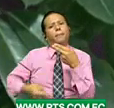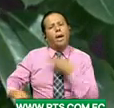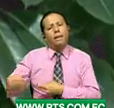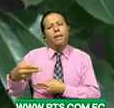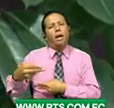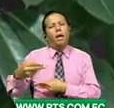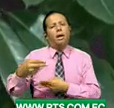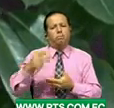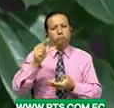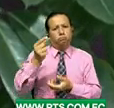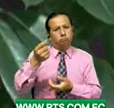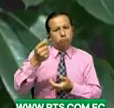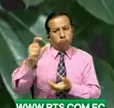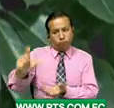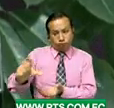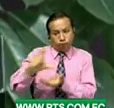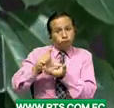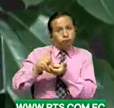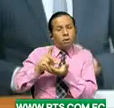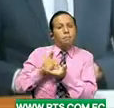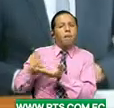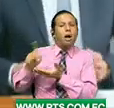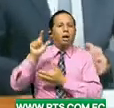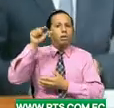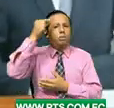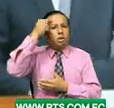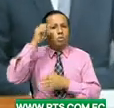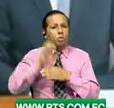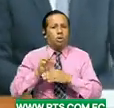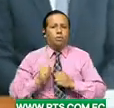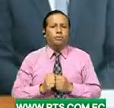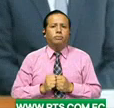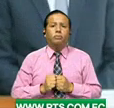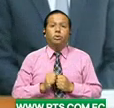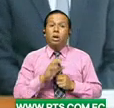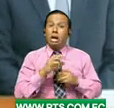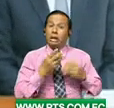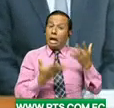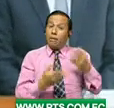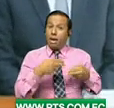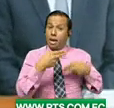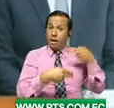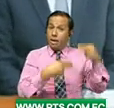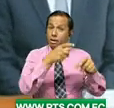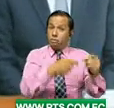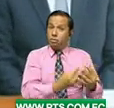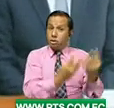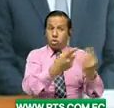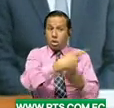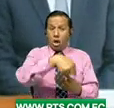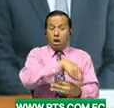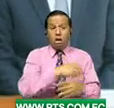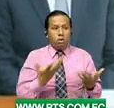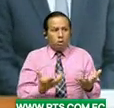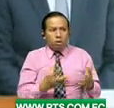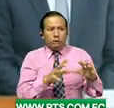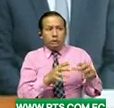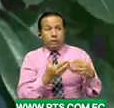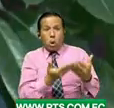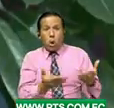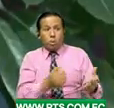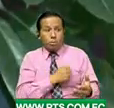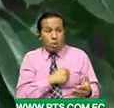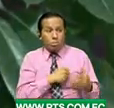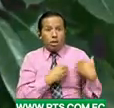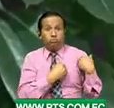el Estado se resarza. Si los herederos repudian la herencia, se le facilitaría el trabajo a la Procuraduría.